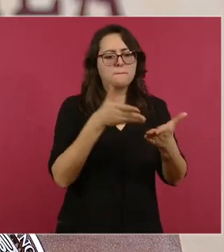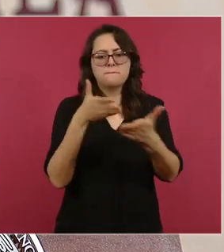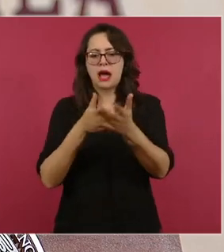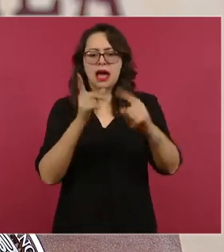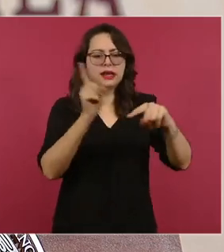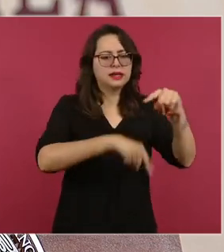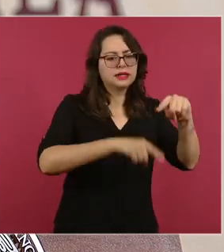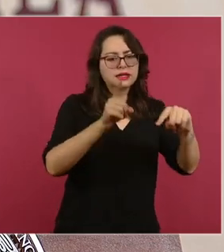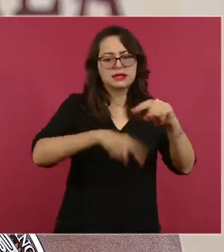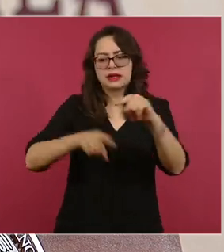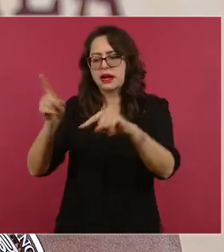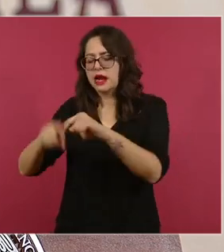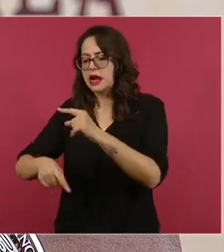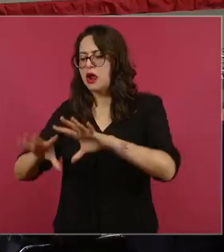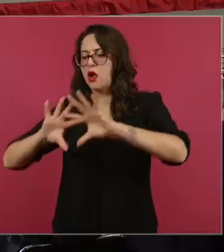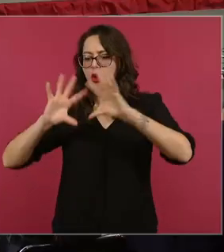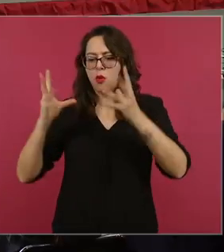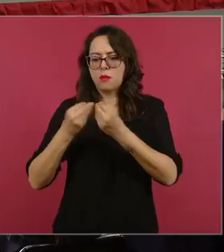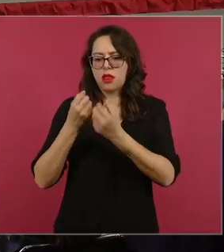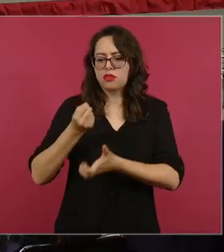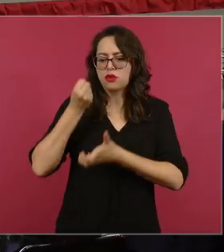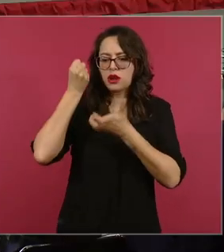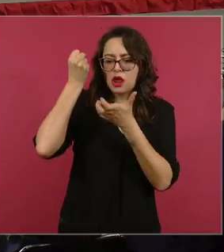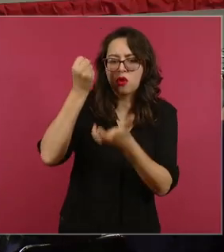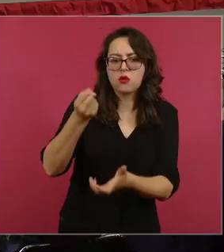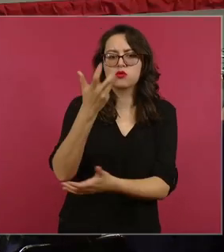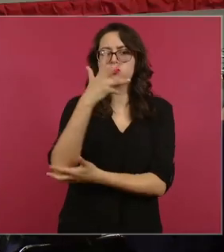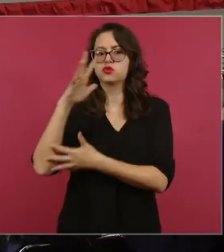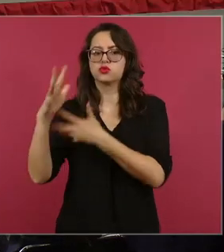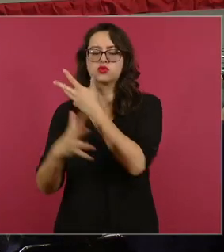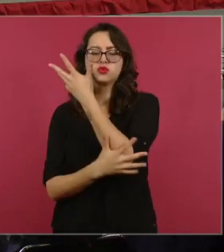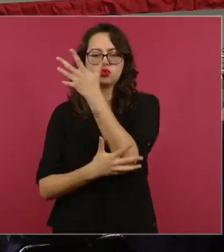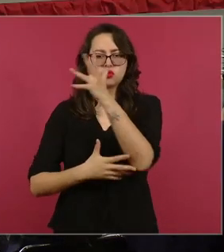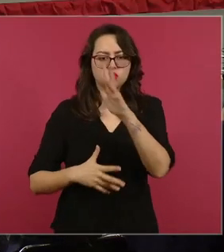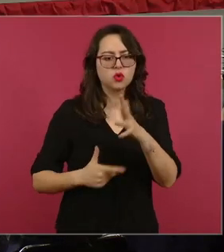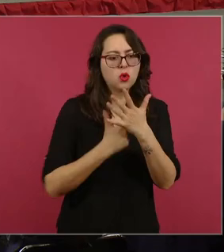una utilización efectiva de recursos, así como medio ambiente y